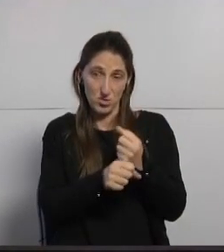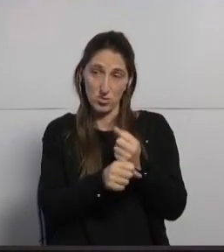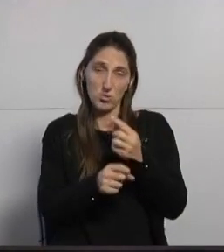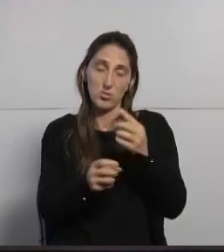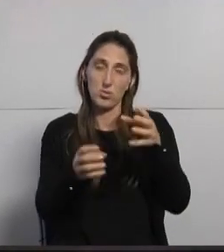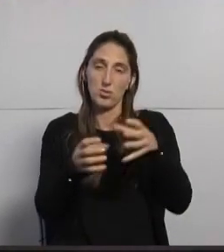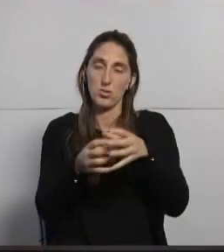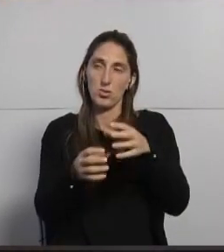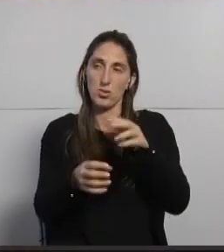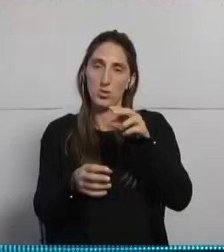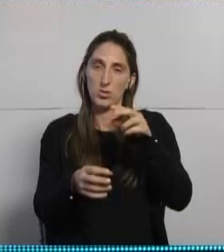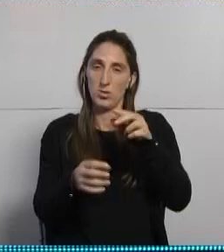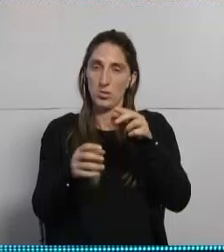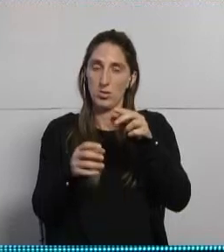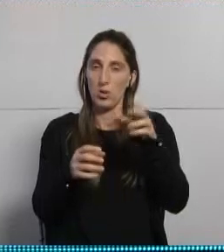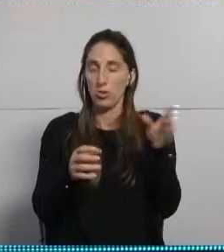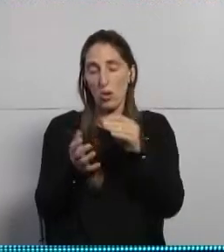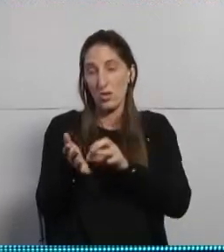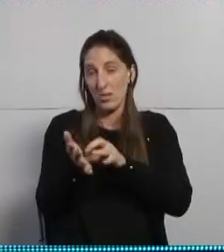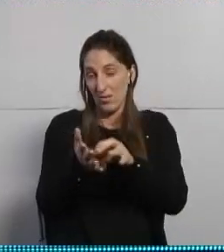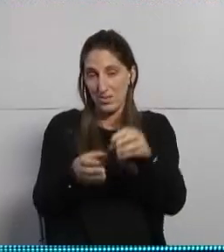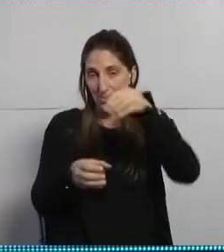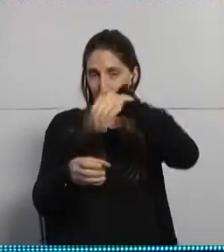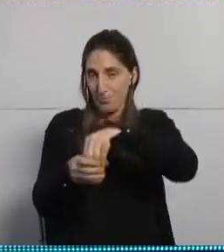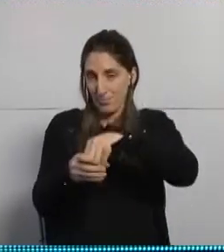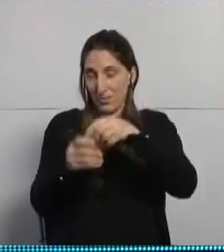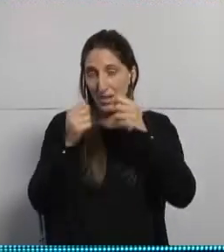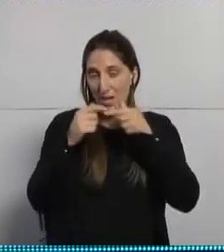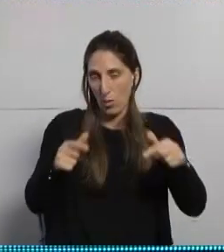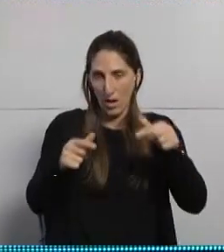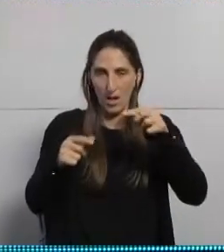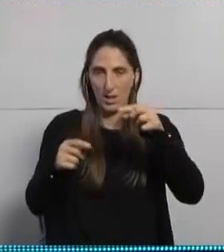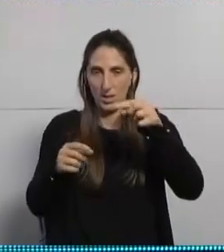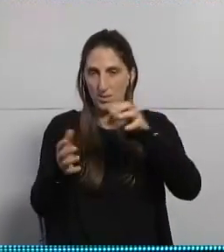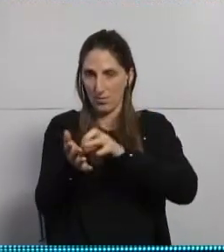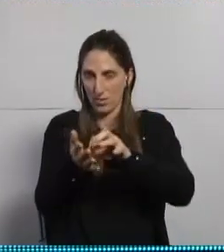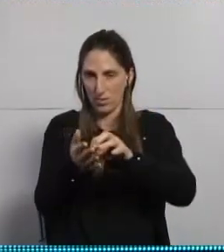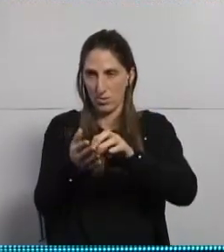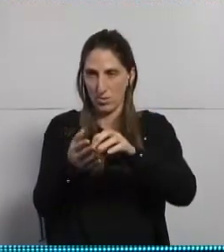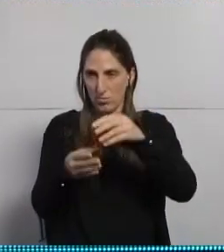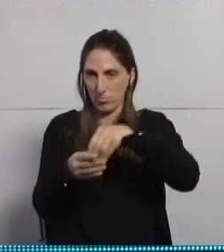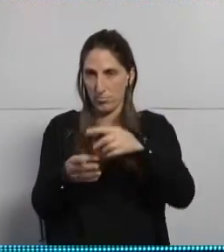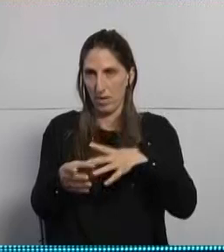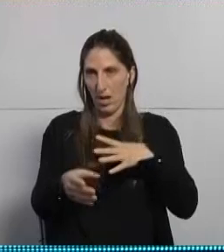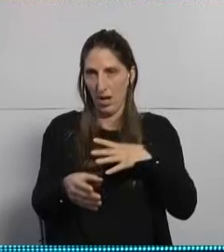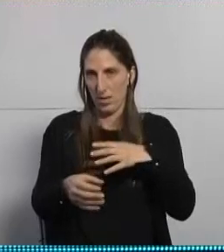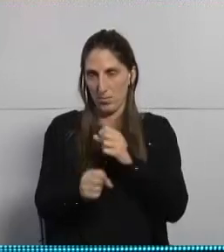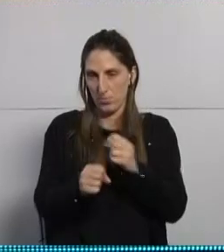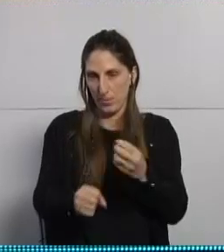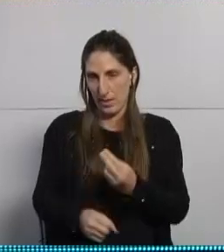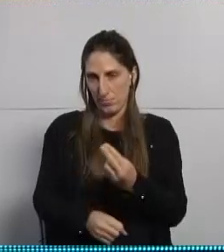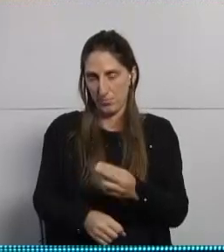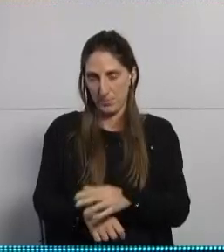producto llamado Kibalión Suite, donde todos nuestros servicios de computer vision y procesamiento de lenguaje los tenemos disponibles en este